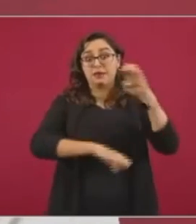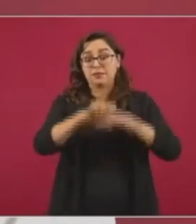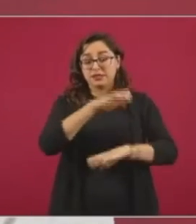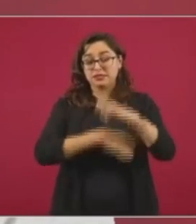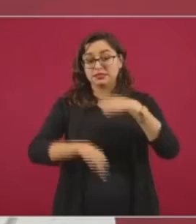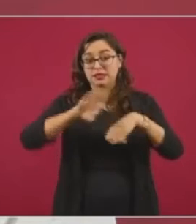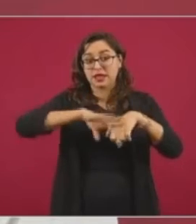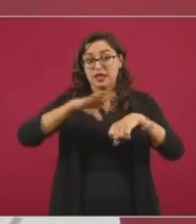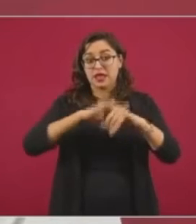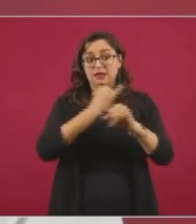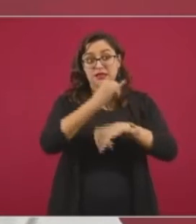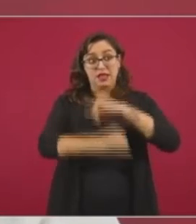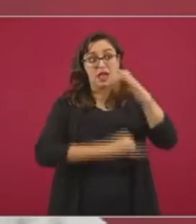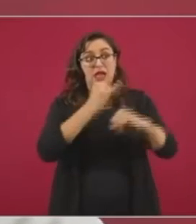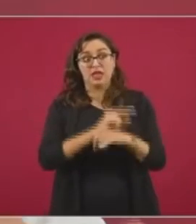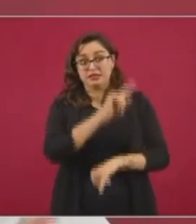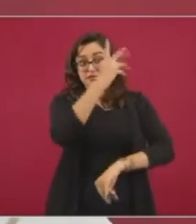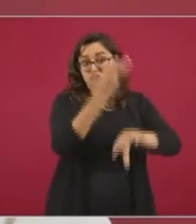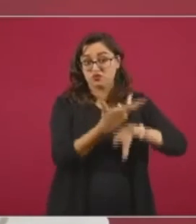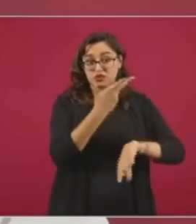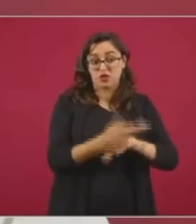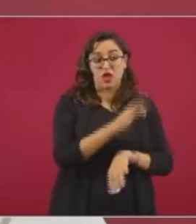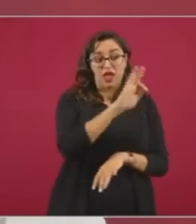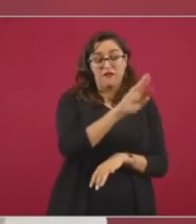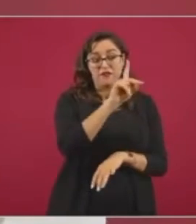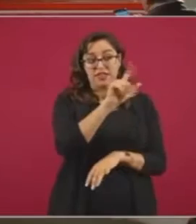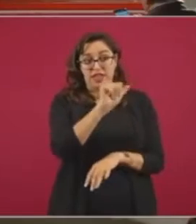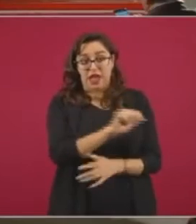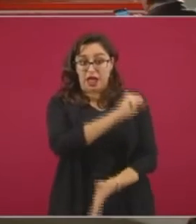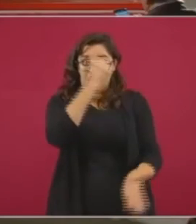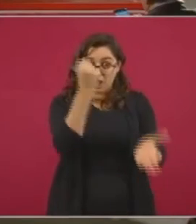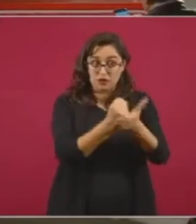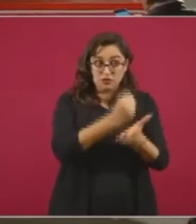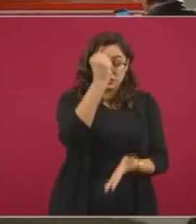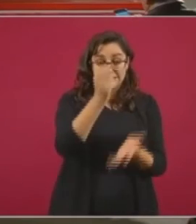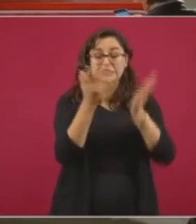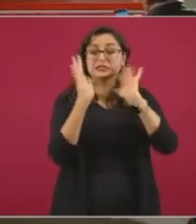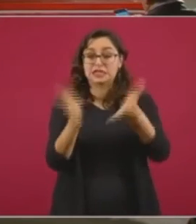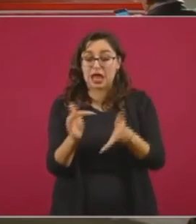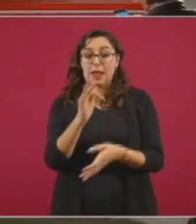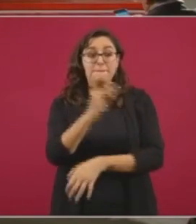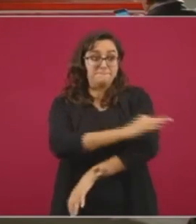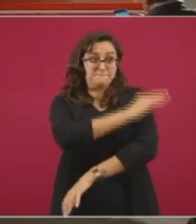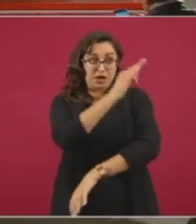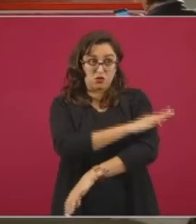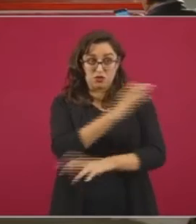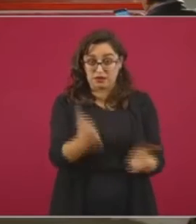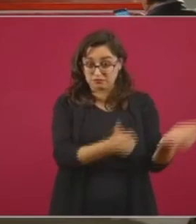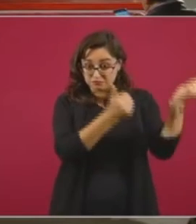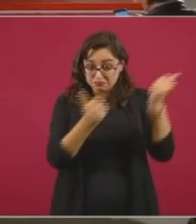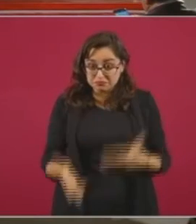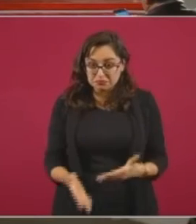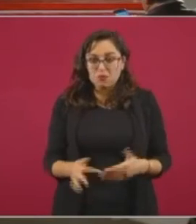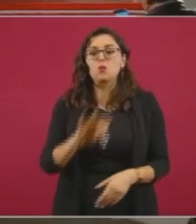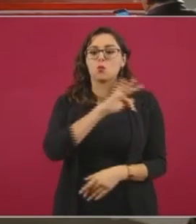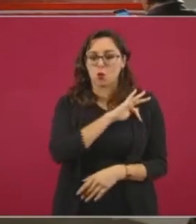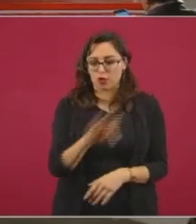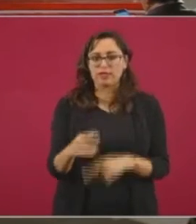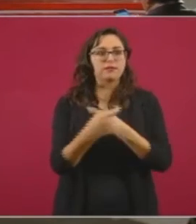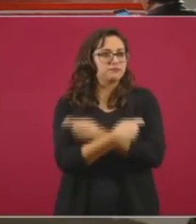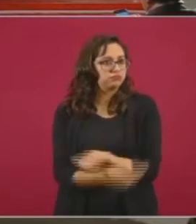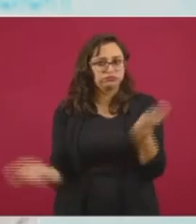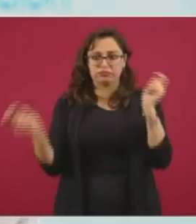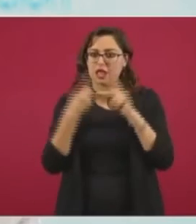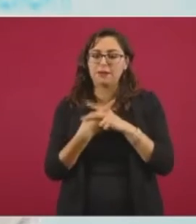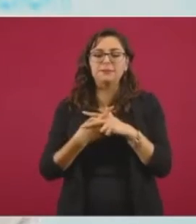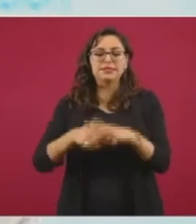aprobación de la FDA y esté en condiciones de poder surtir la vacuna, inmediatamente podamos usarla. Y también hemos